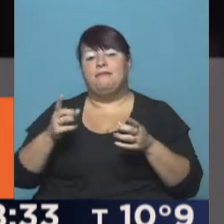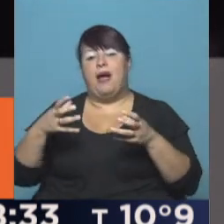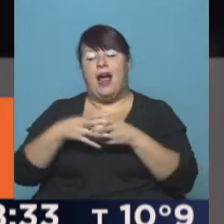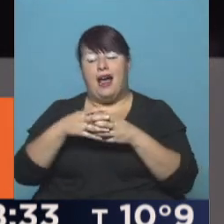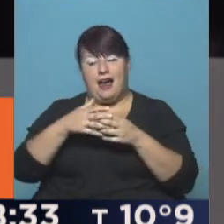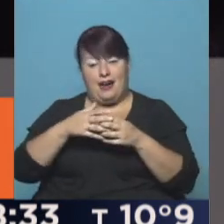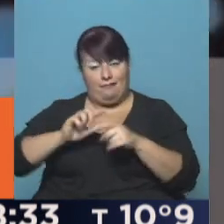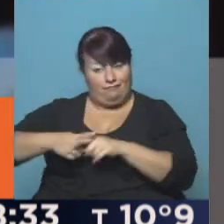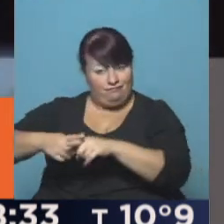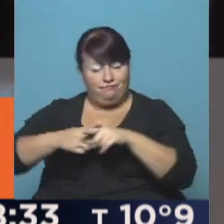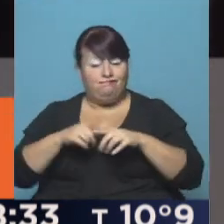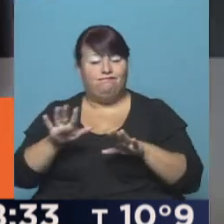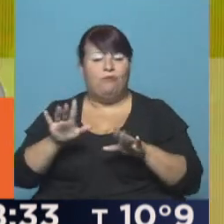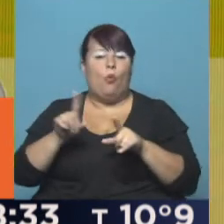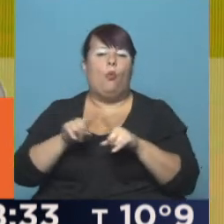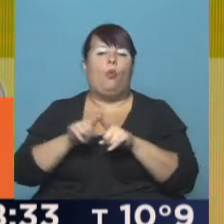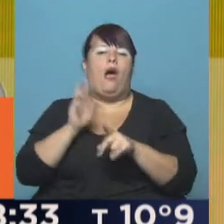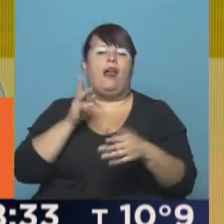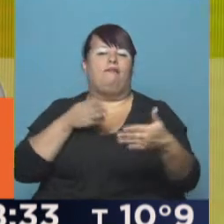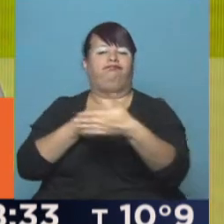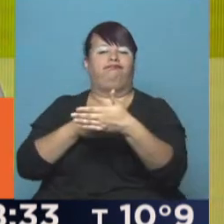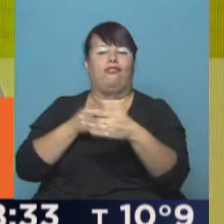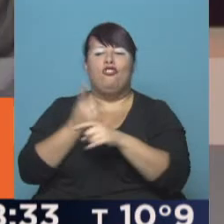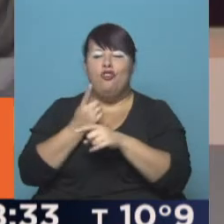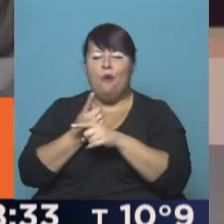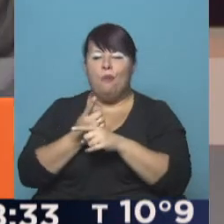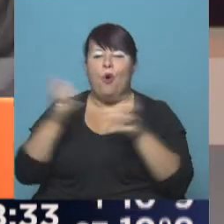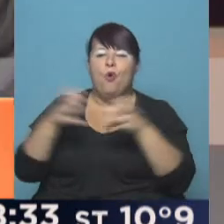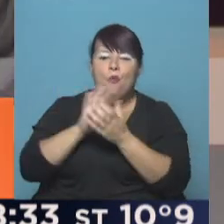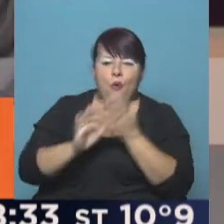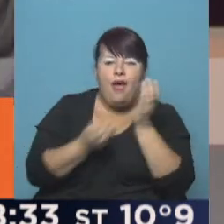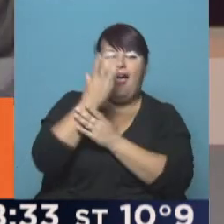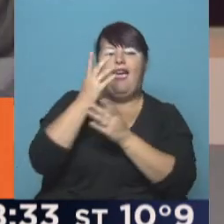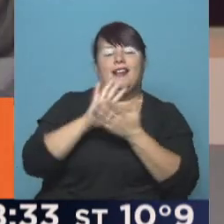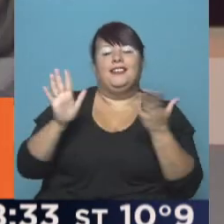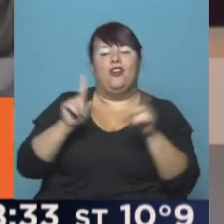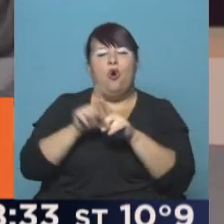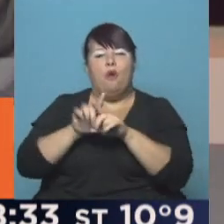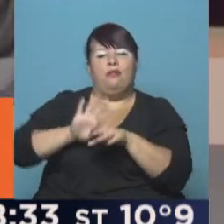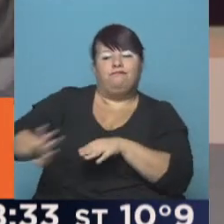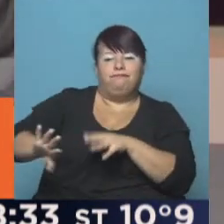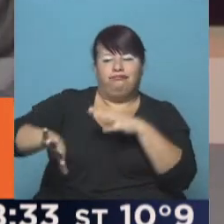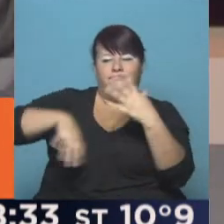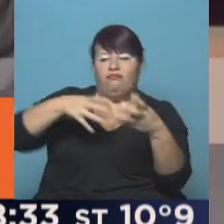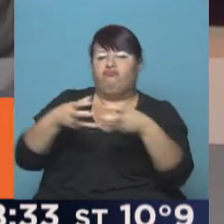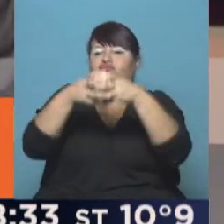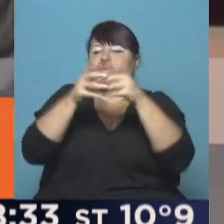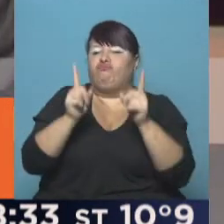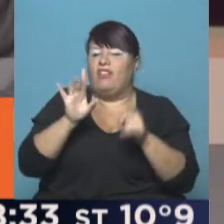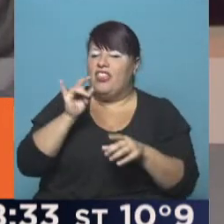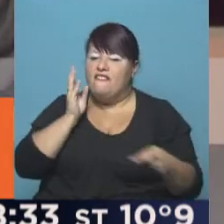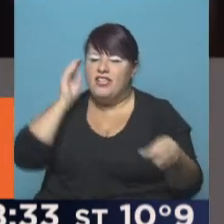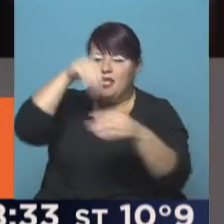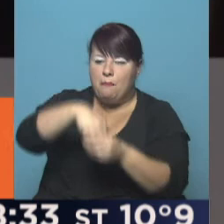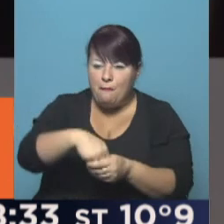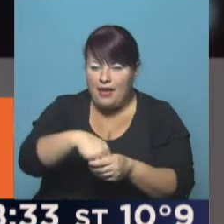dirigencia cierra el acceso a nuevos grupos y a nuevas. Entonces queda casi como una casta de difícil